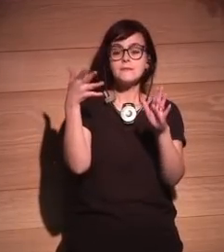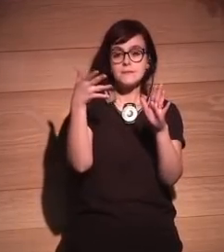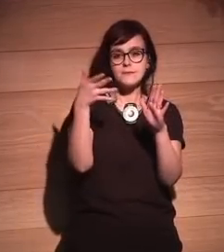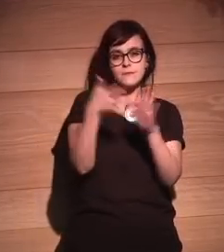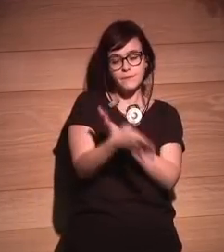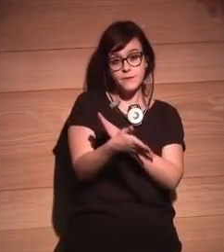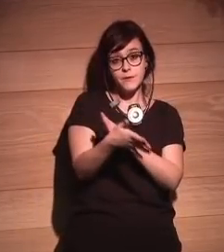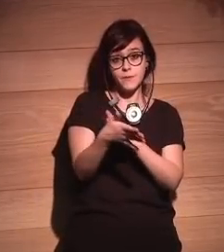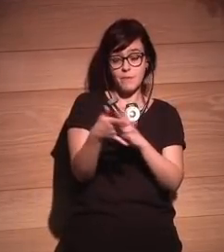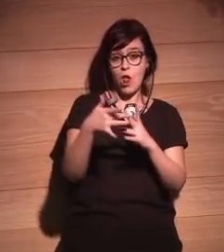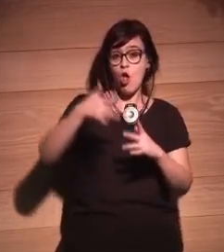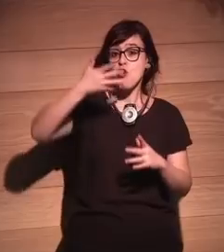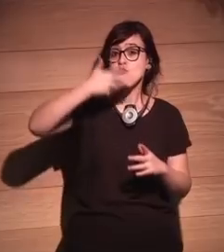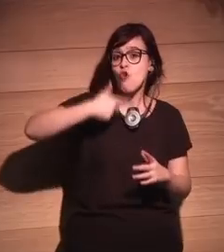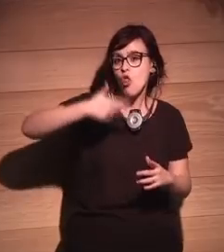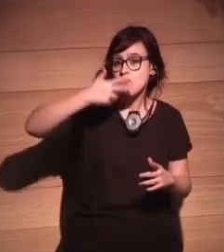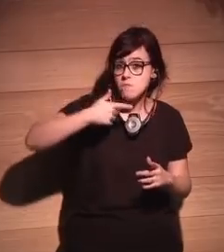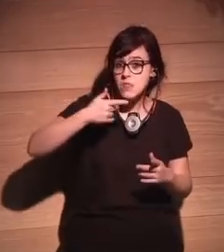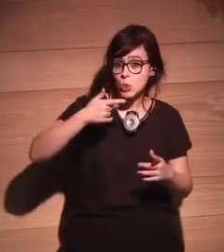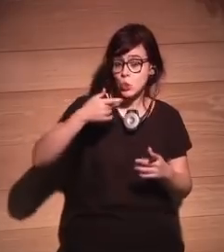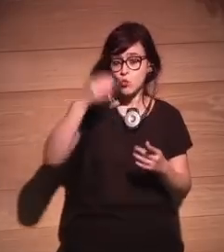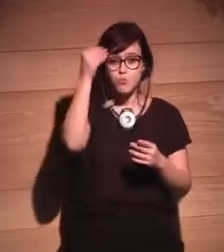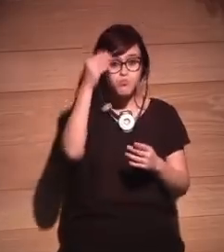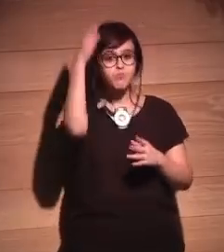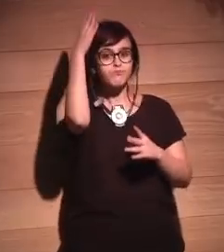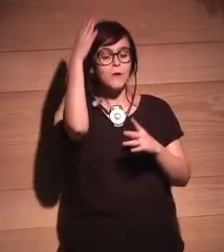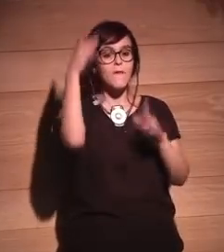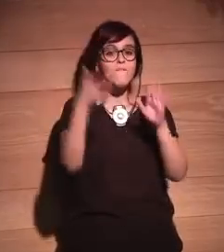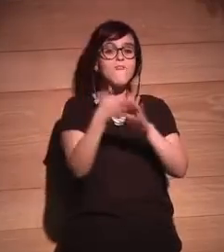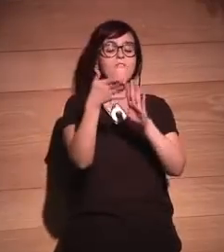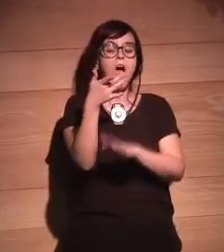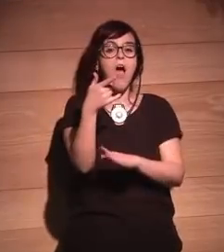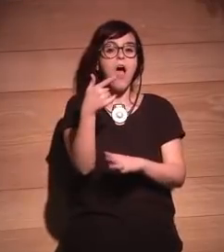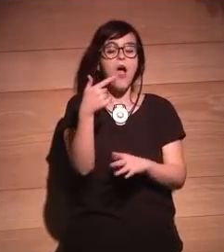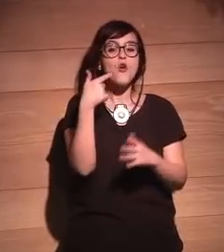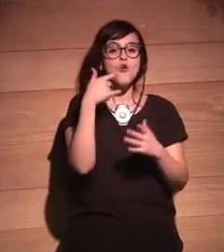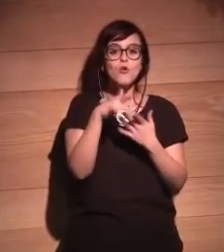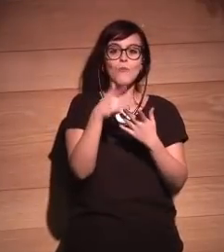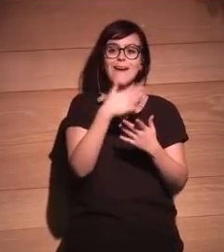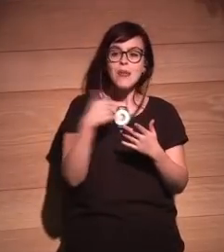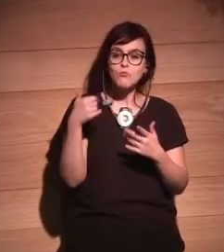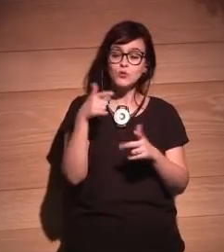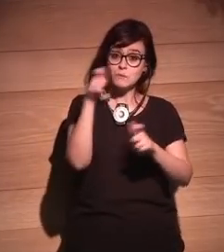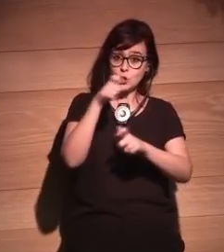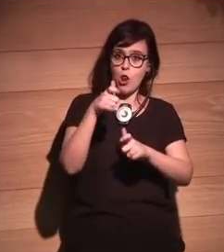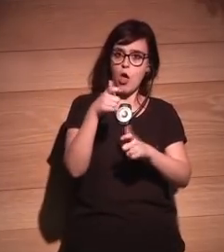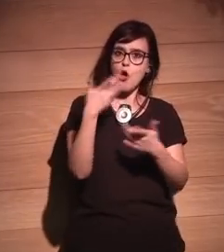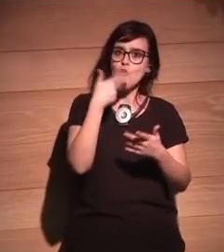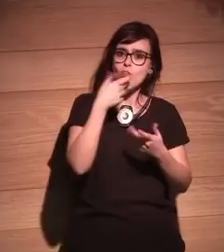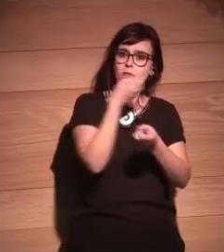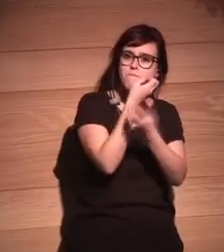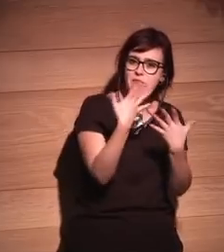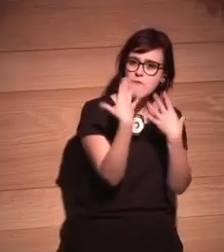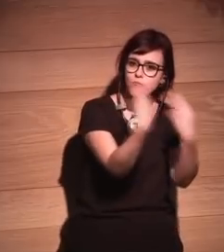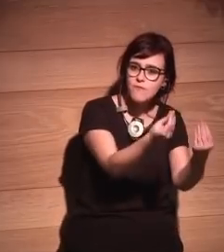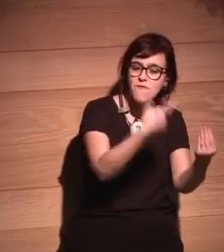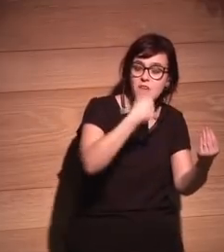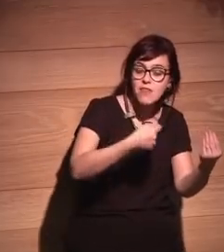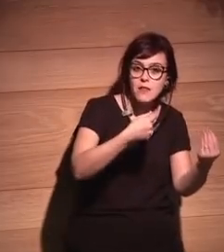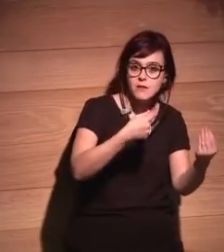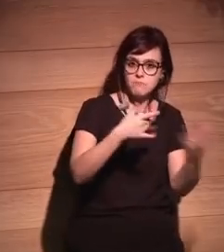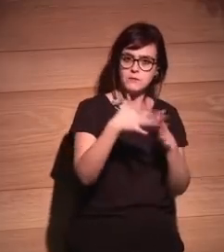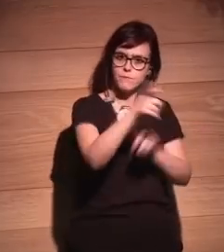hacer que el conocimiento sea sencillo. Viene del latín vulgus, el pueblo, y se trata de compartir los conocimientos